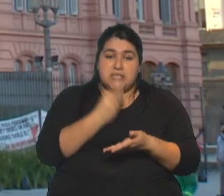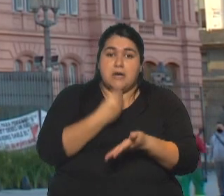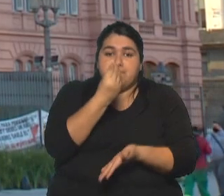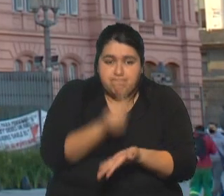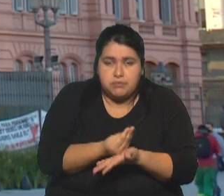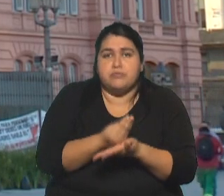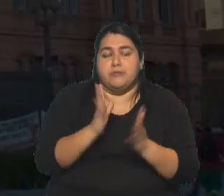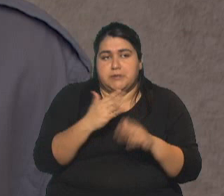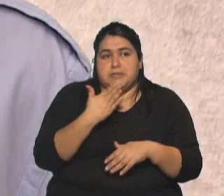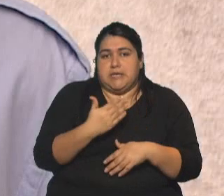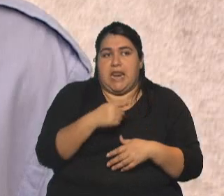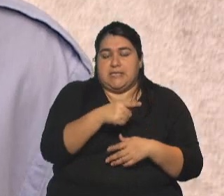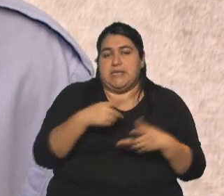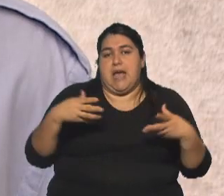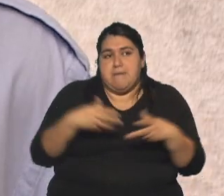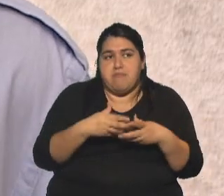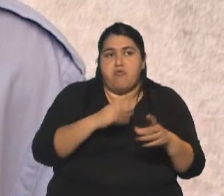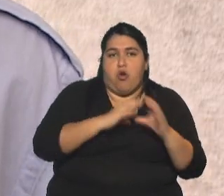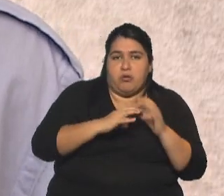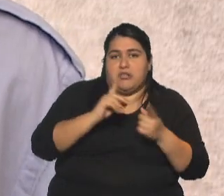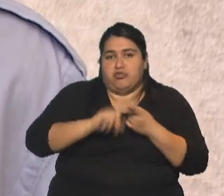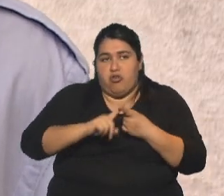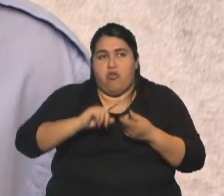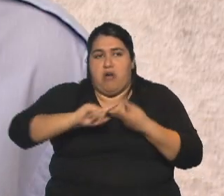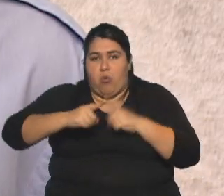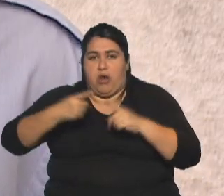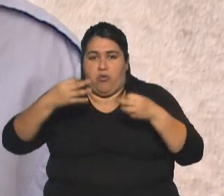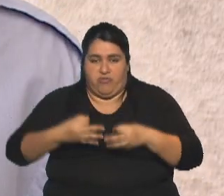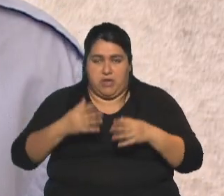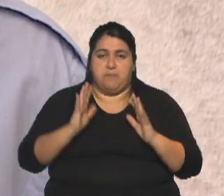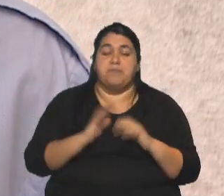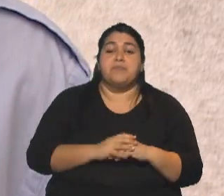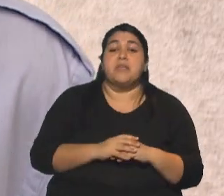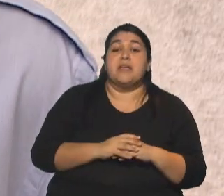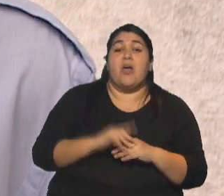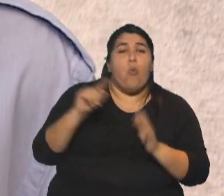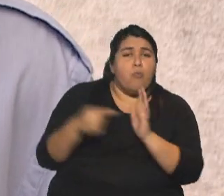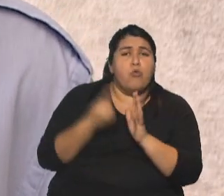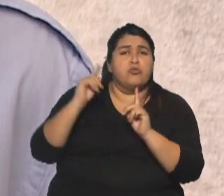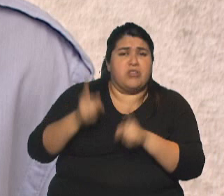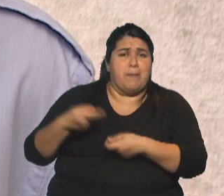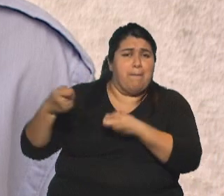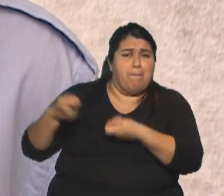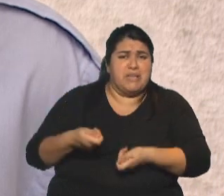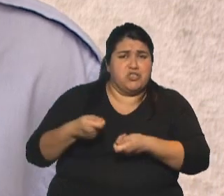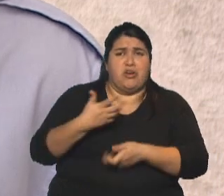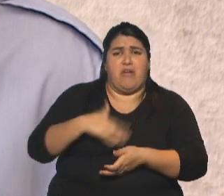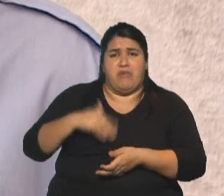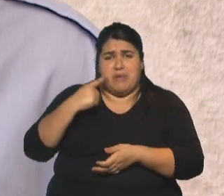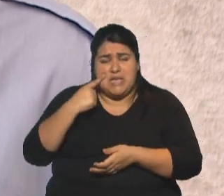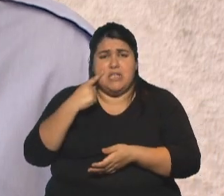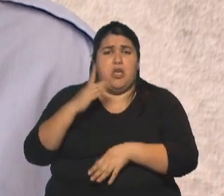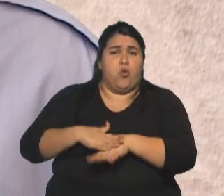una serie de variables que están jugando en contra, sobre todo por la presión que significa el acuerdo con el Fondo Monetario, la deuda generada durante el gobierno